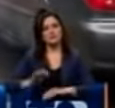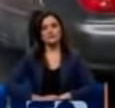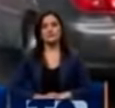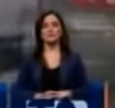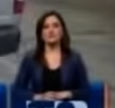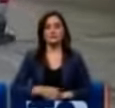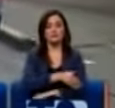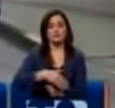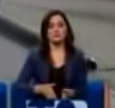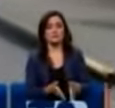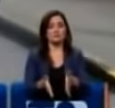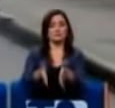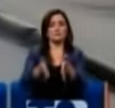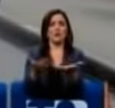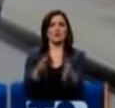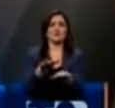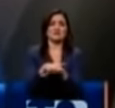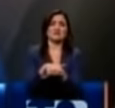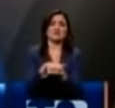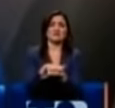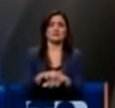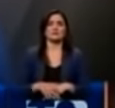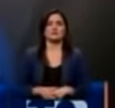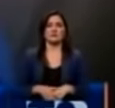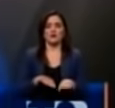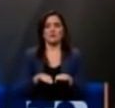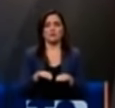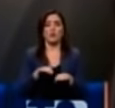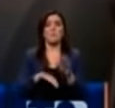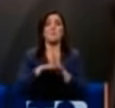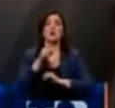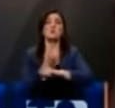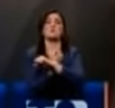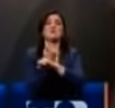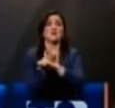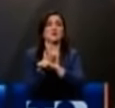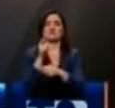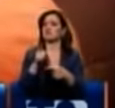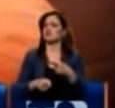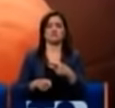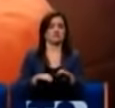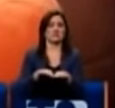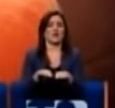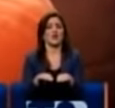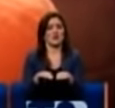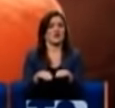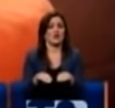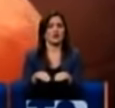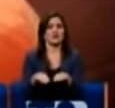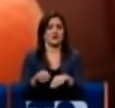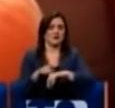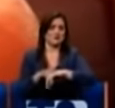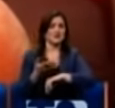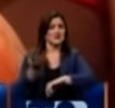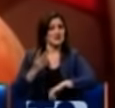Metrovía y aún así la circulación fue lenta. Harto tráfico, ya tengo más de una hora aquí y no puedo salir. Por sorpresa, y mire la hora